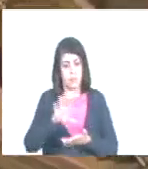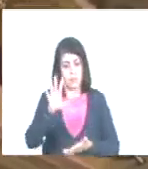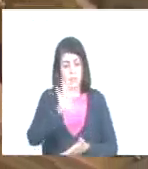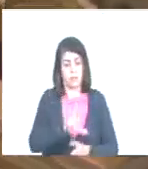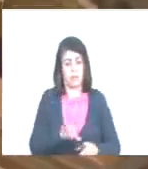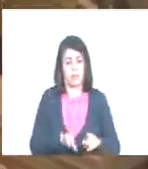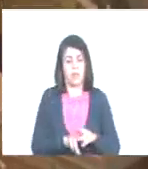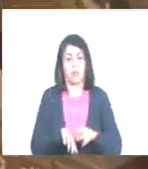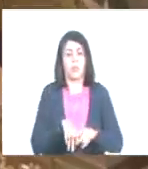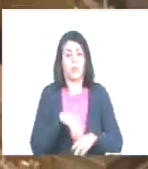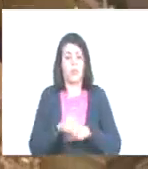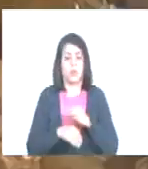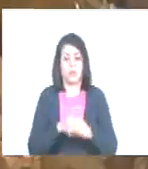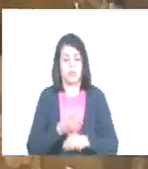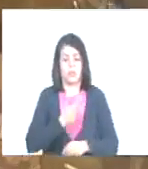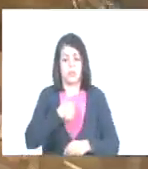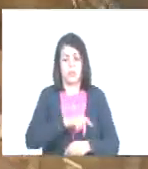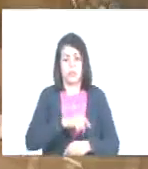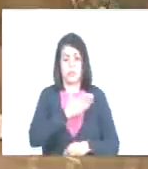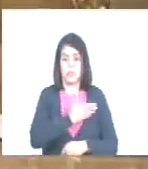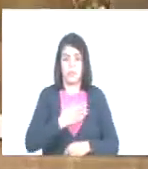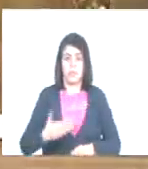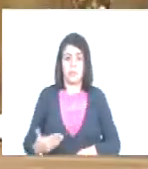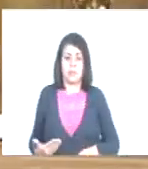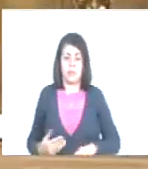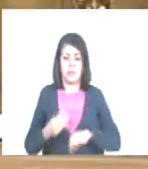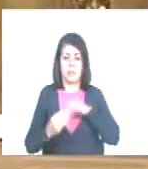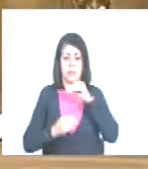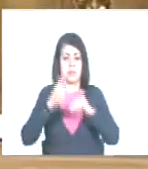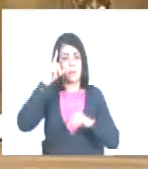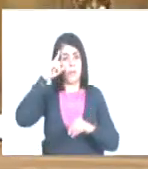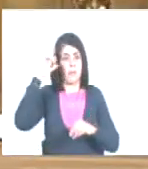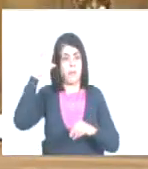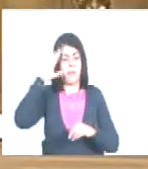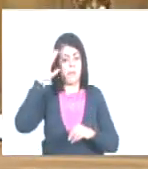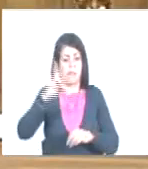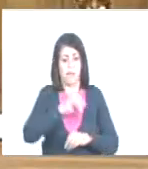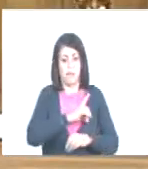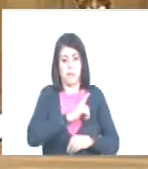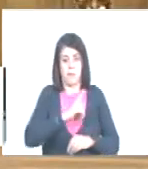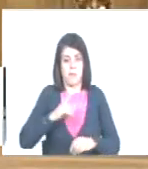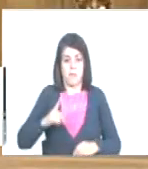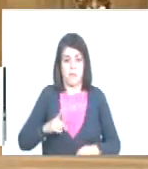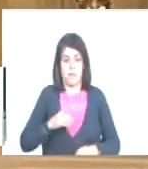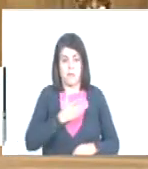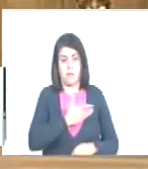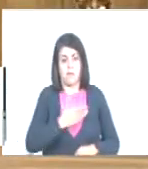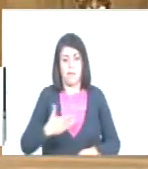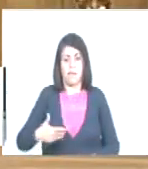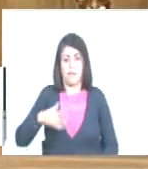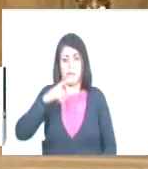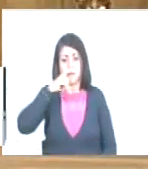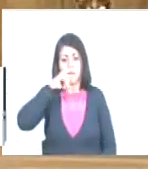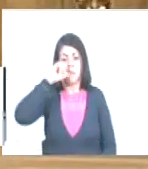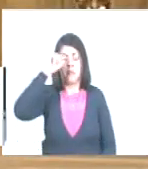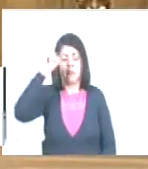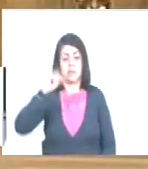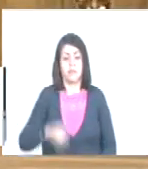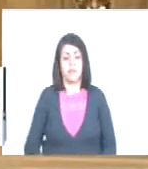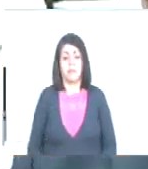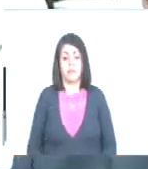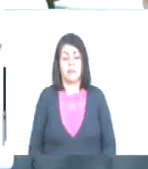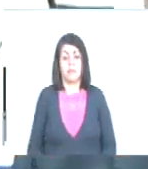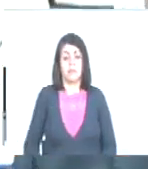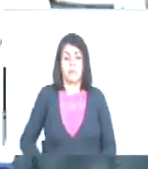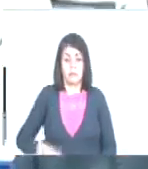como igual hace nuestro presidente hacedor de sueños y anhelos, el presidente Nicolás Maduro Moros, quien ha